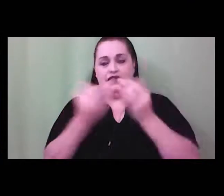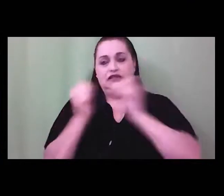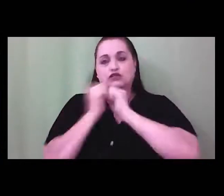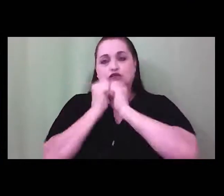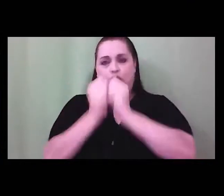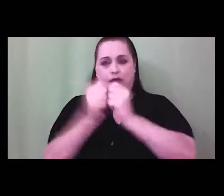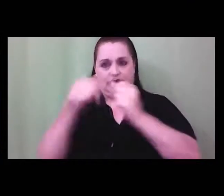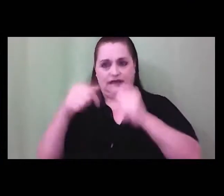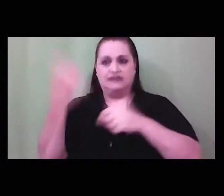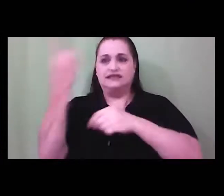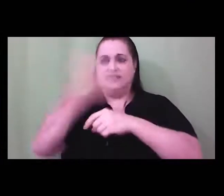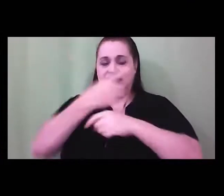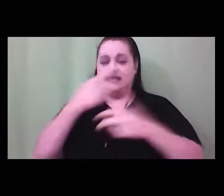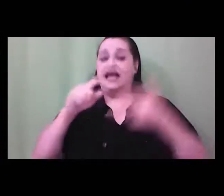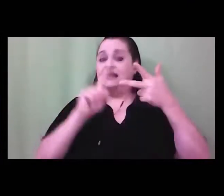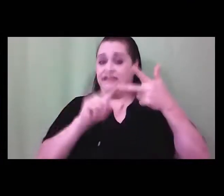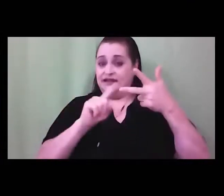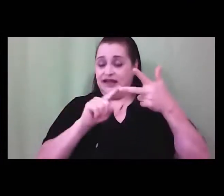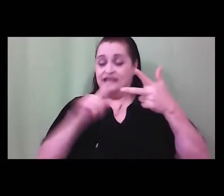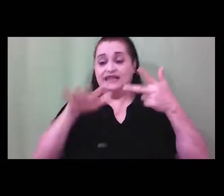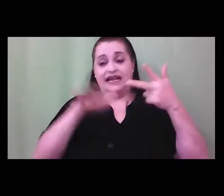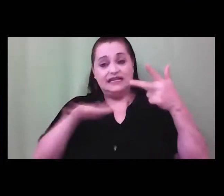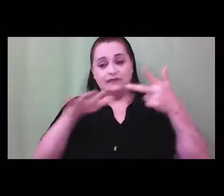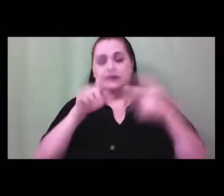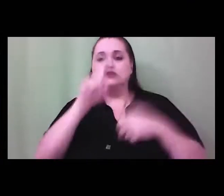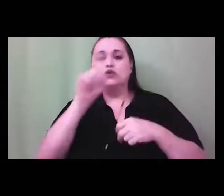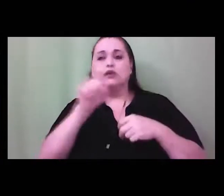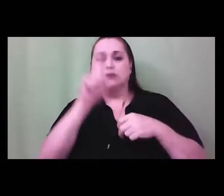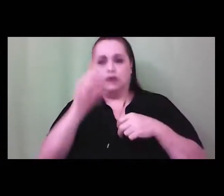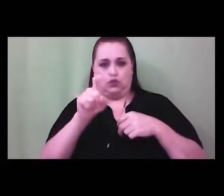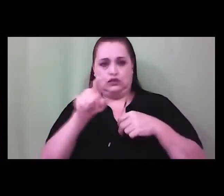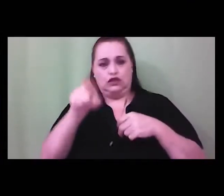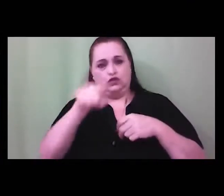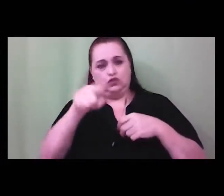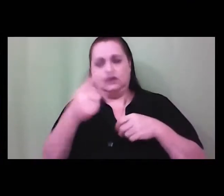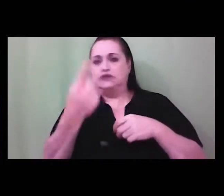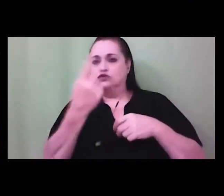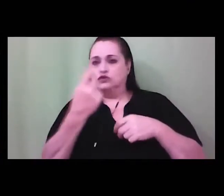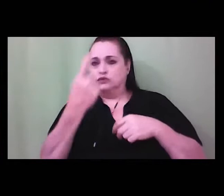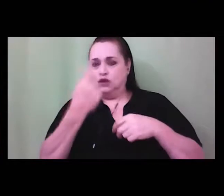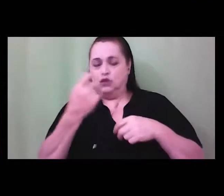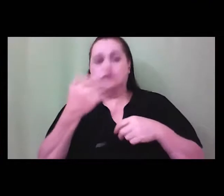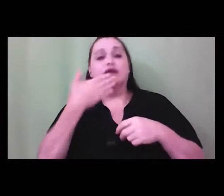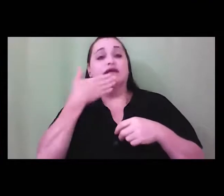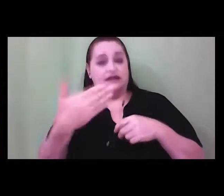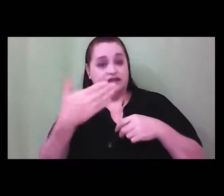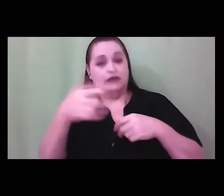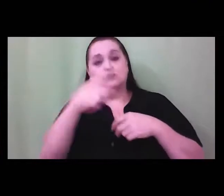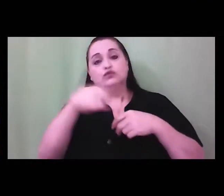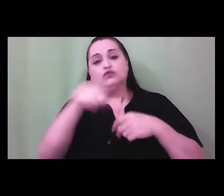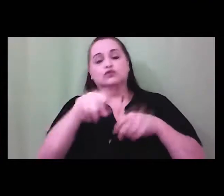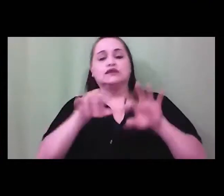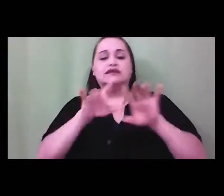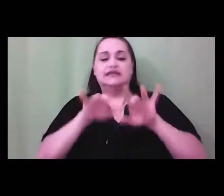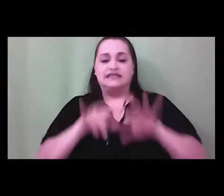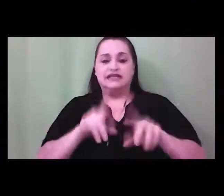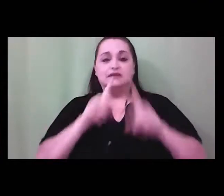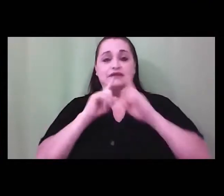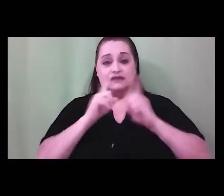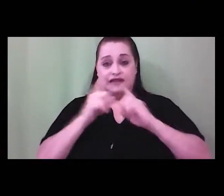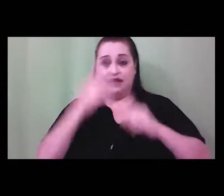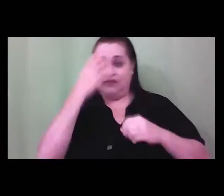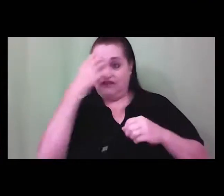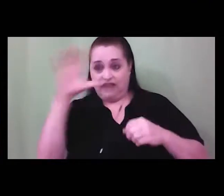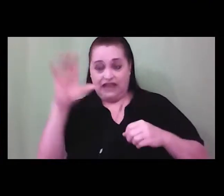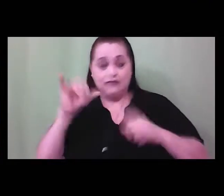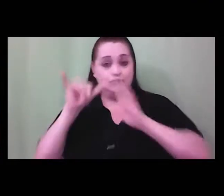acompañan y finalmente un espacio de preguntas, por lo cual les agradecemos escriban en los chats del Facebook